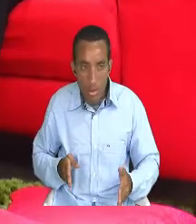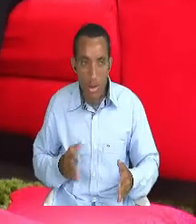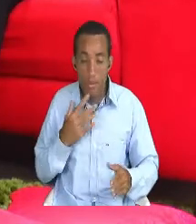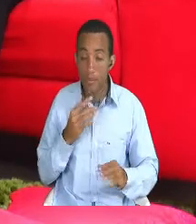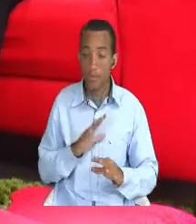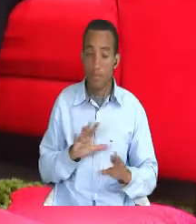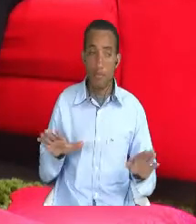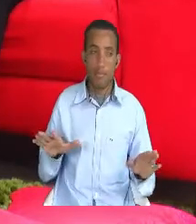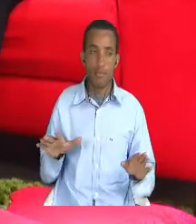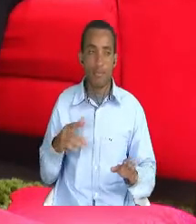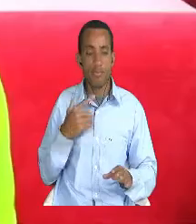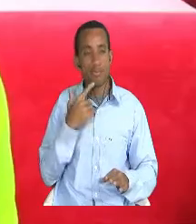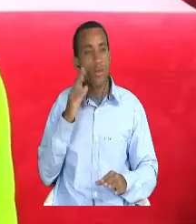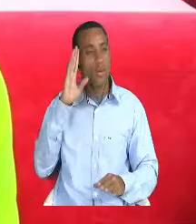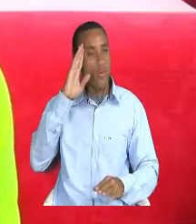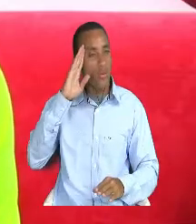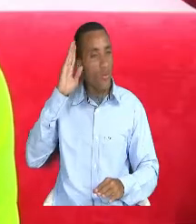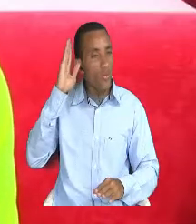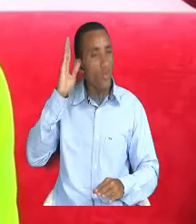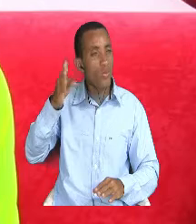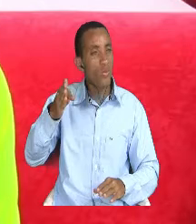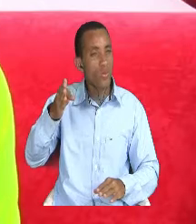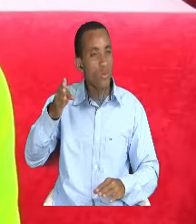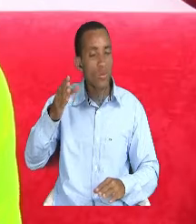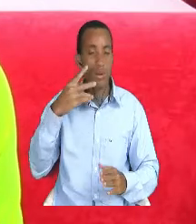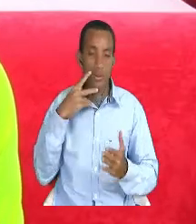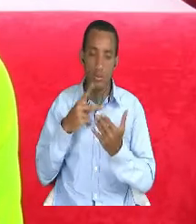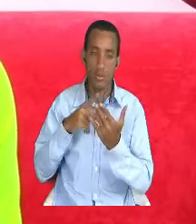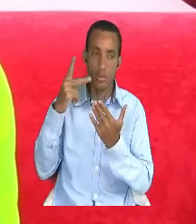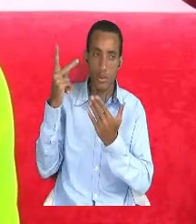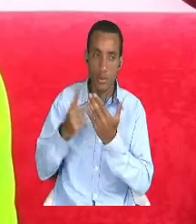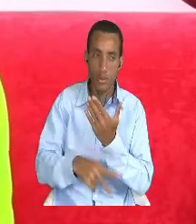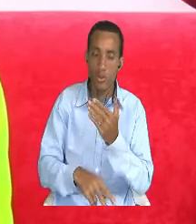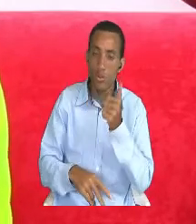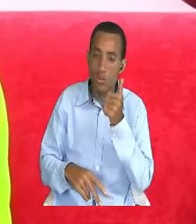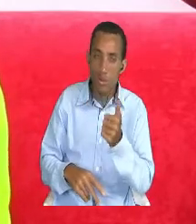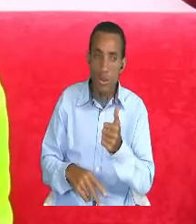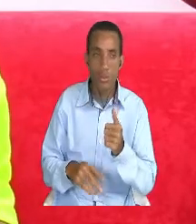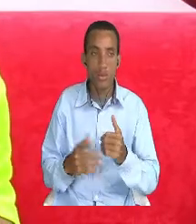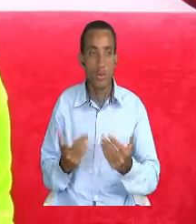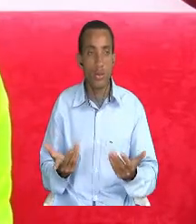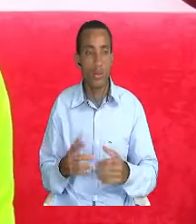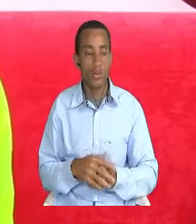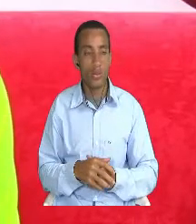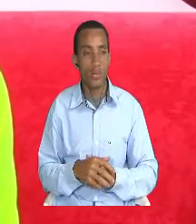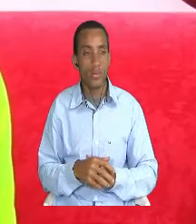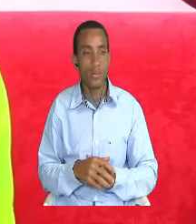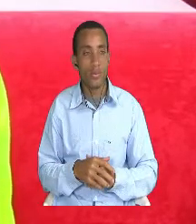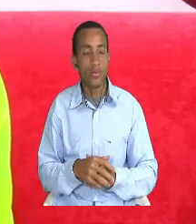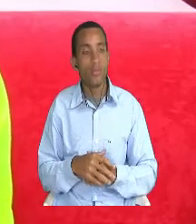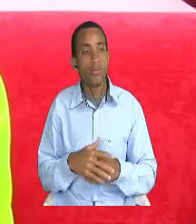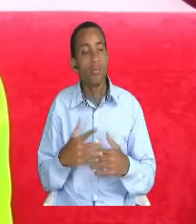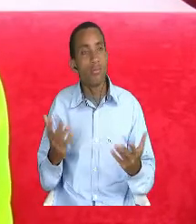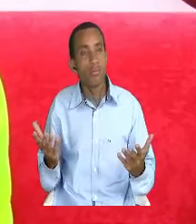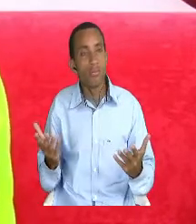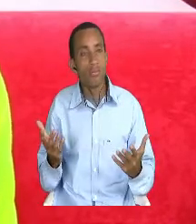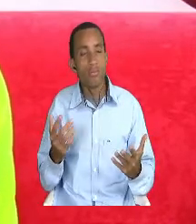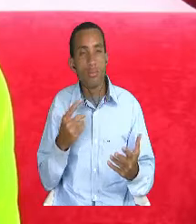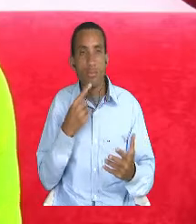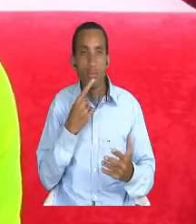estamos trabajando a futuro, estamos trabajando en proyectar unos buenos atletas que nos representen en las competencias de alto nivel,